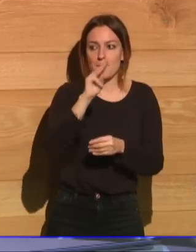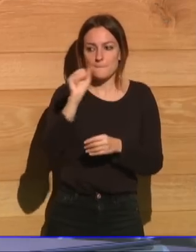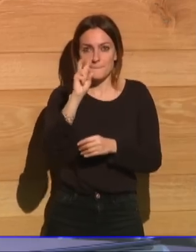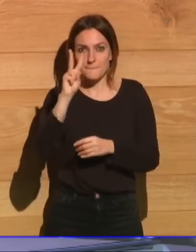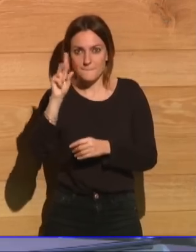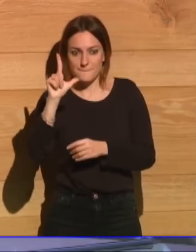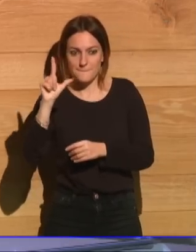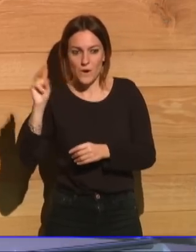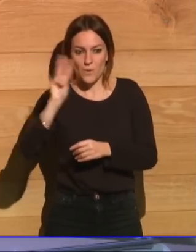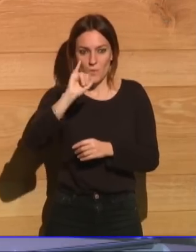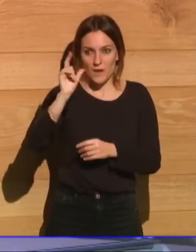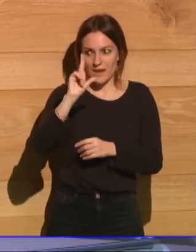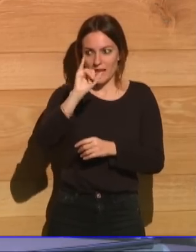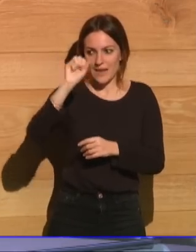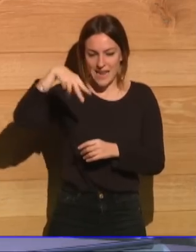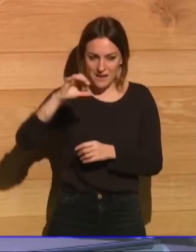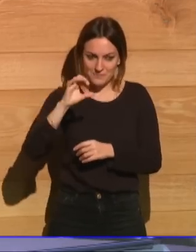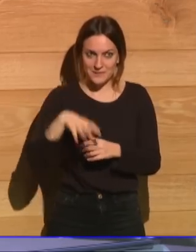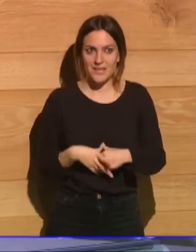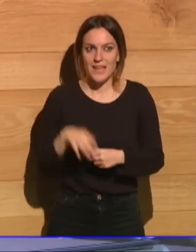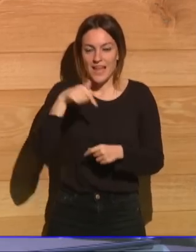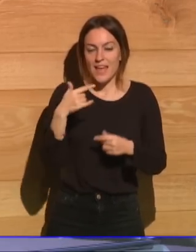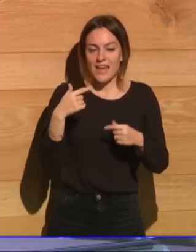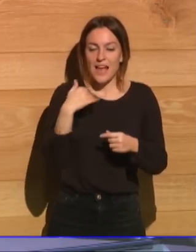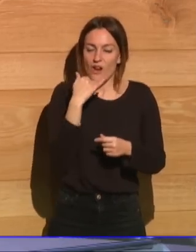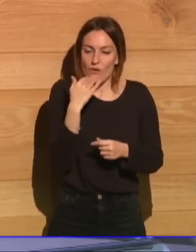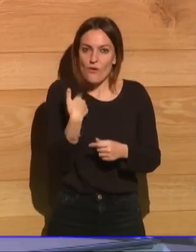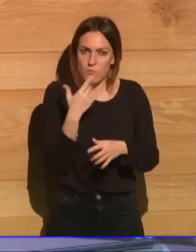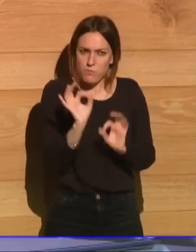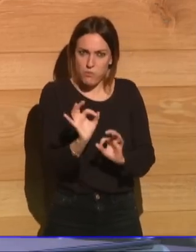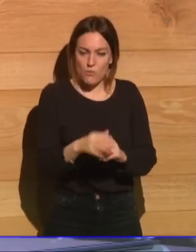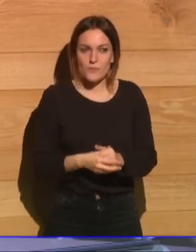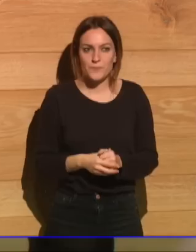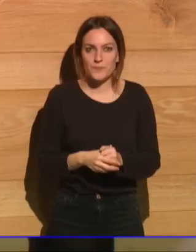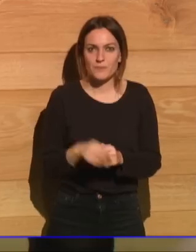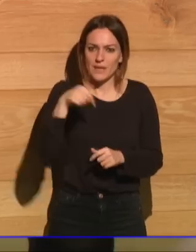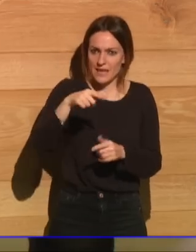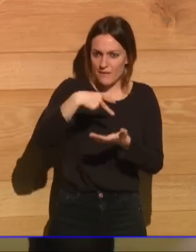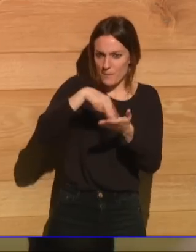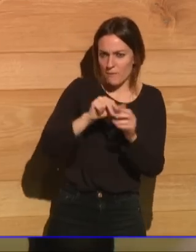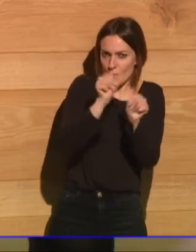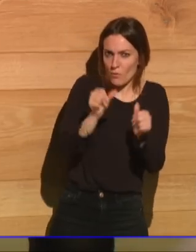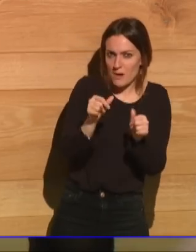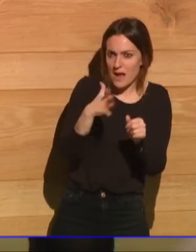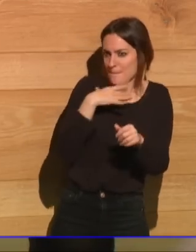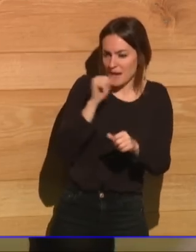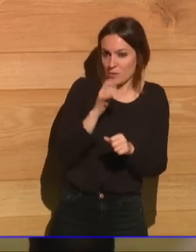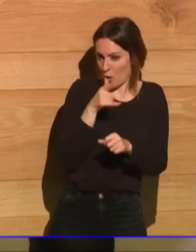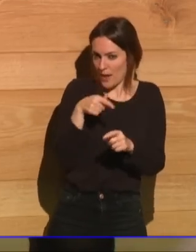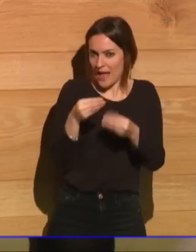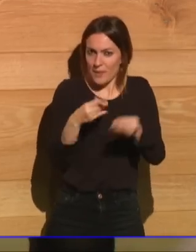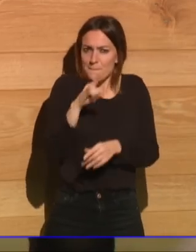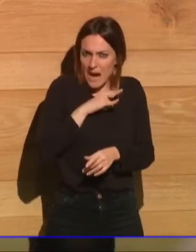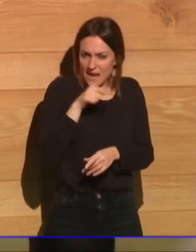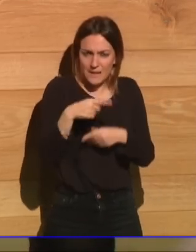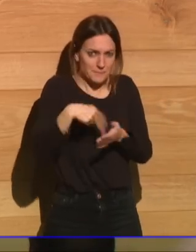personaje. Bueno, eso le da un carácter también Perdóname, determinado, ¿no? las, de realidad. las coreografías son fabulosas. Fabulosas. Porque están mal. O sea, están, No